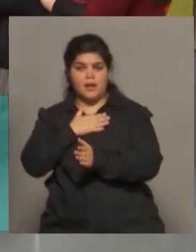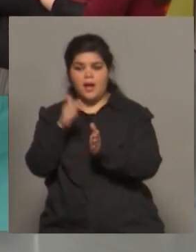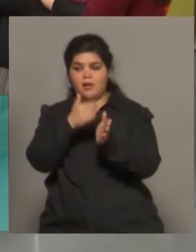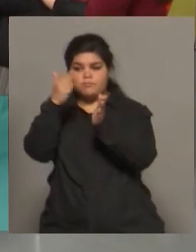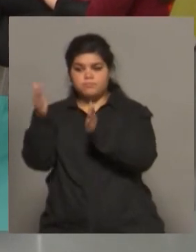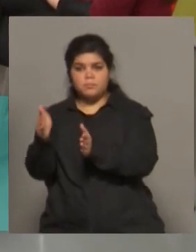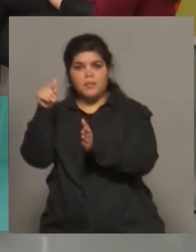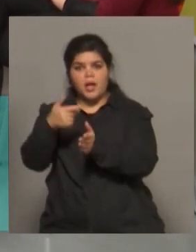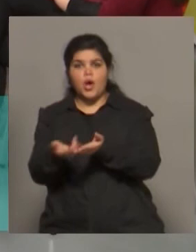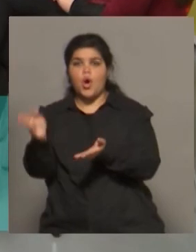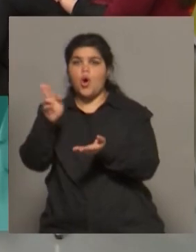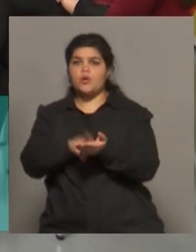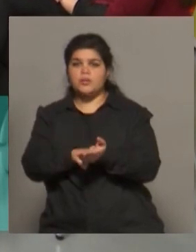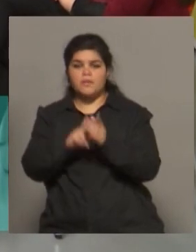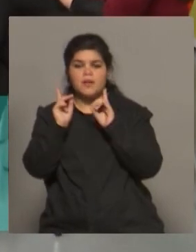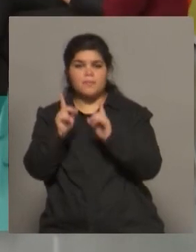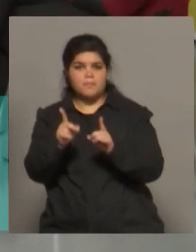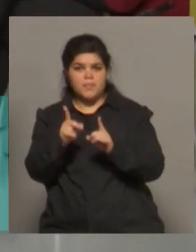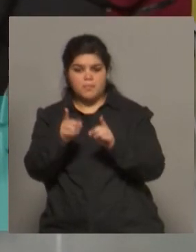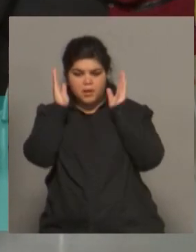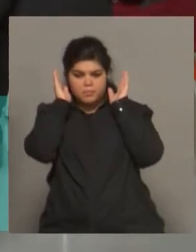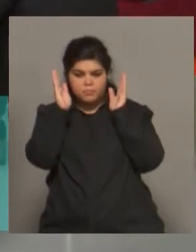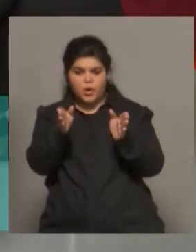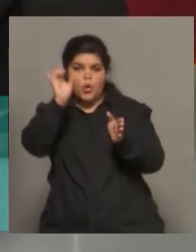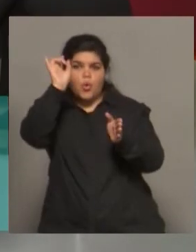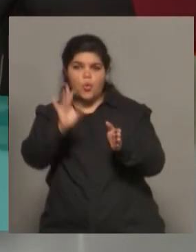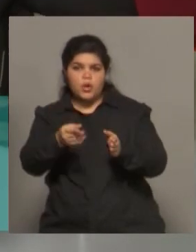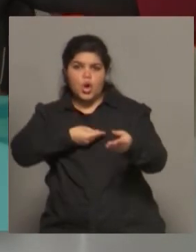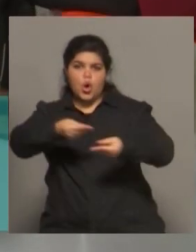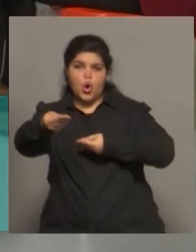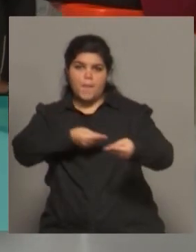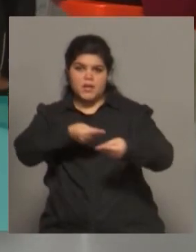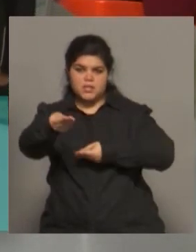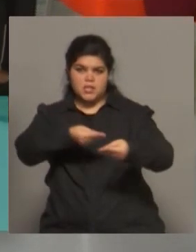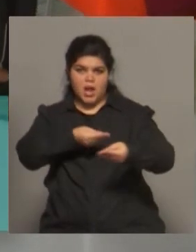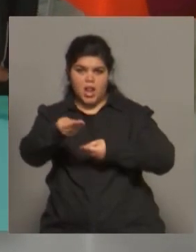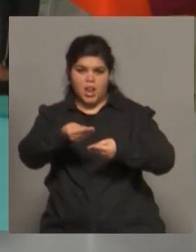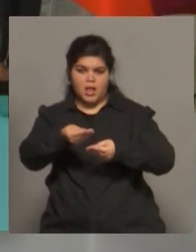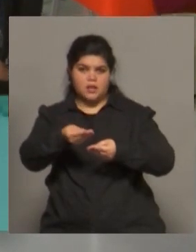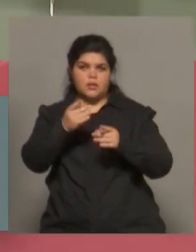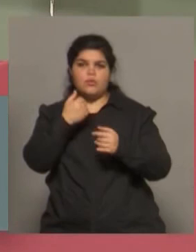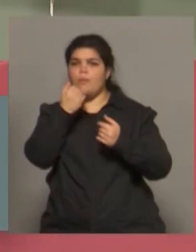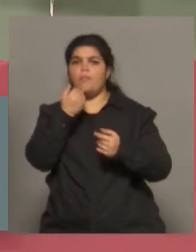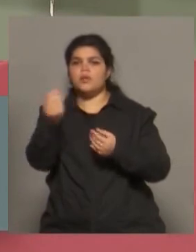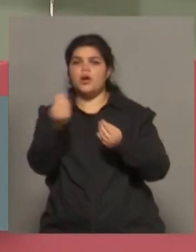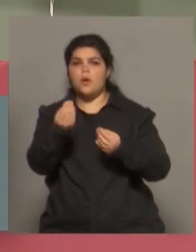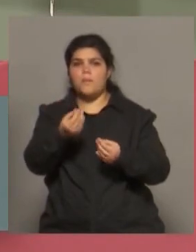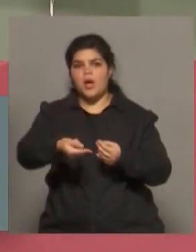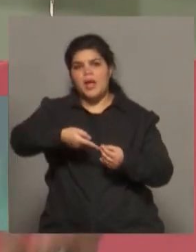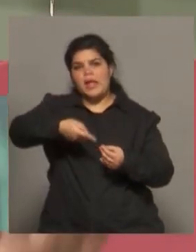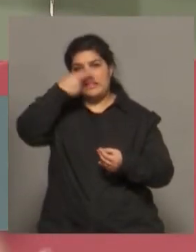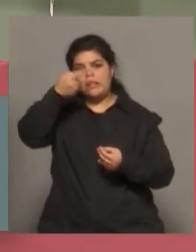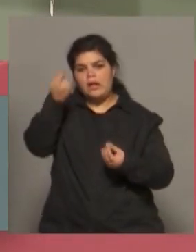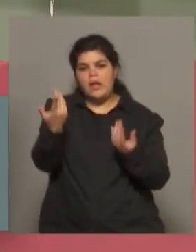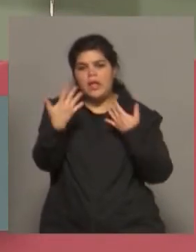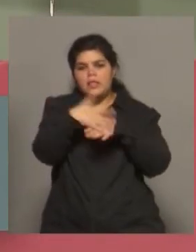volver nuevamente a una visión netamente comercial y, digamos, y en detrimento de los intereses integracionistas. Se